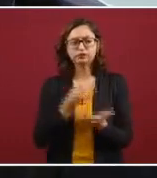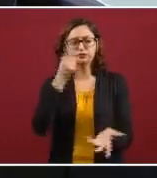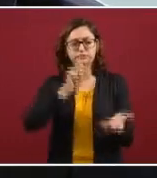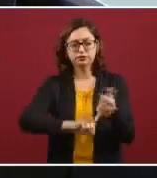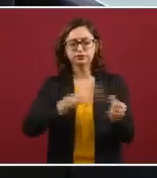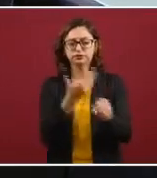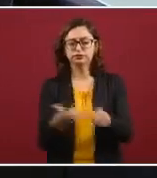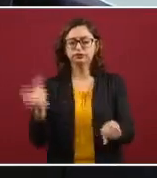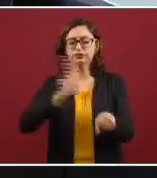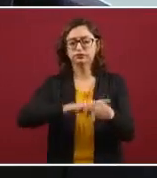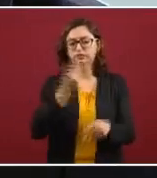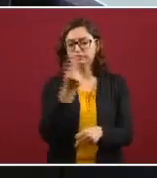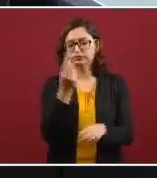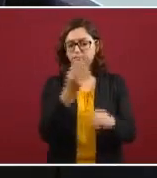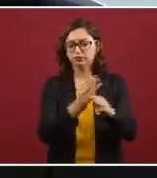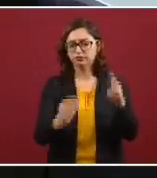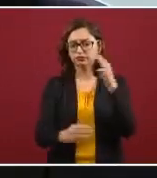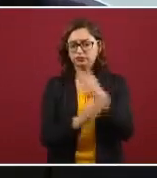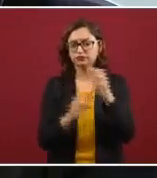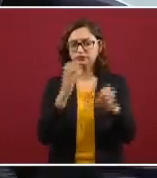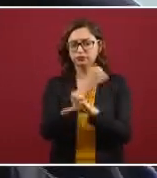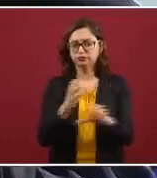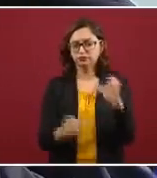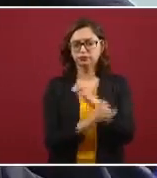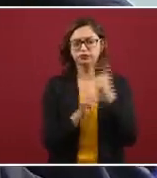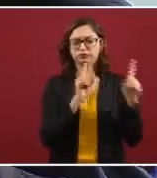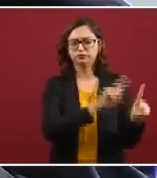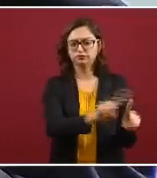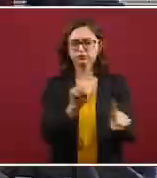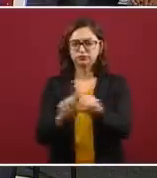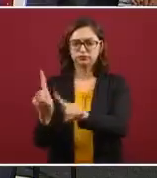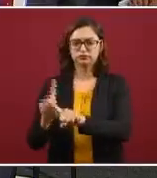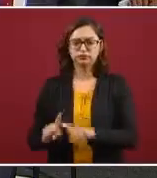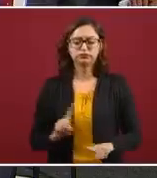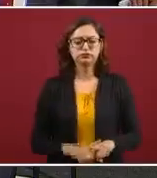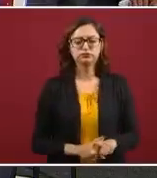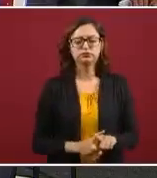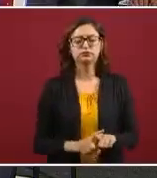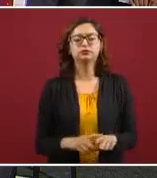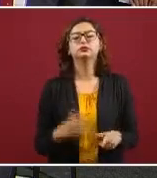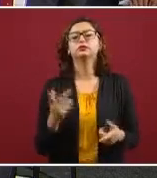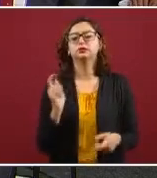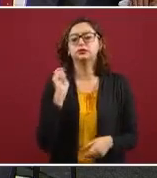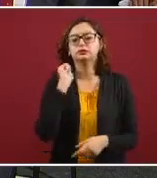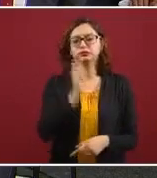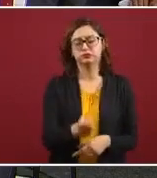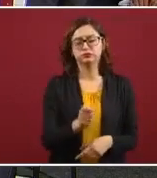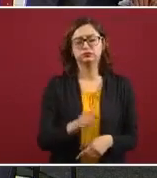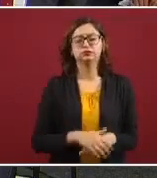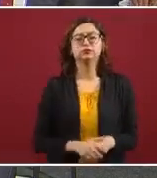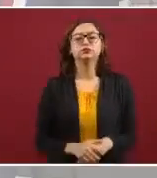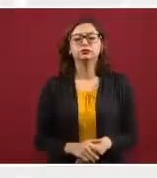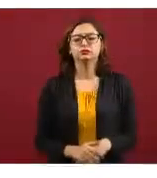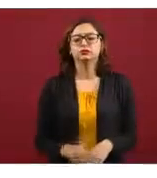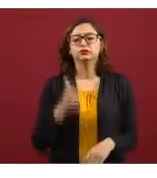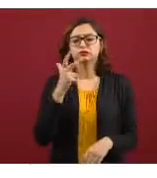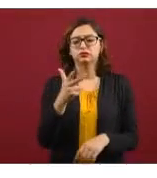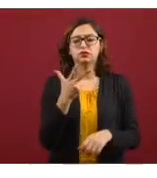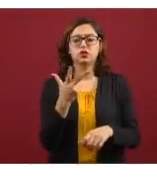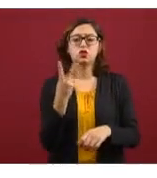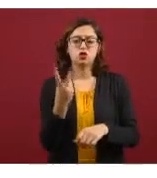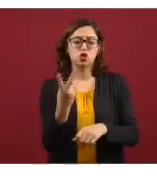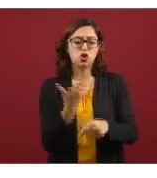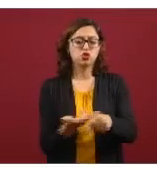este programa. Se basa ahorita en la sustitución de dos hospitales rurales, uno